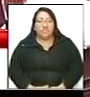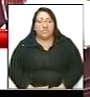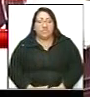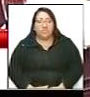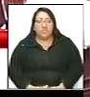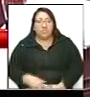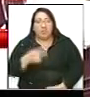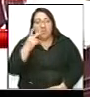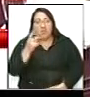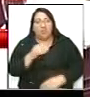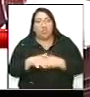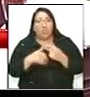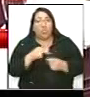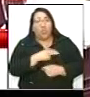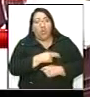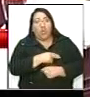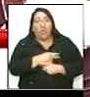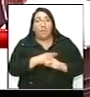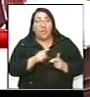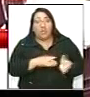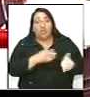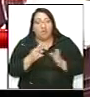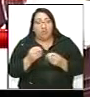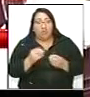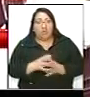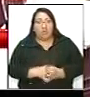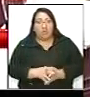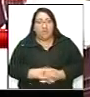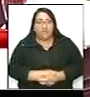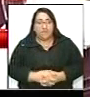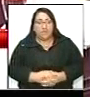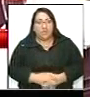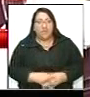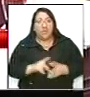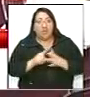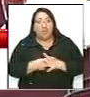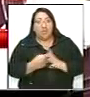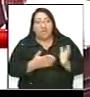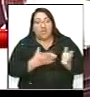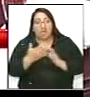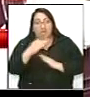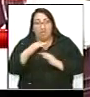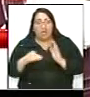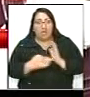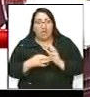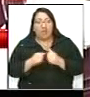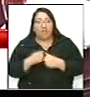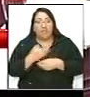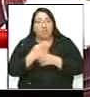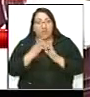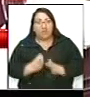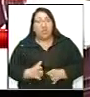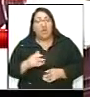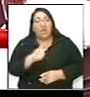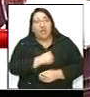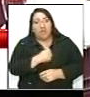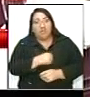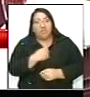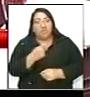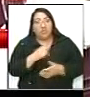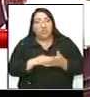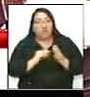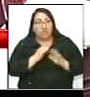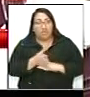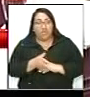otros países es todo un honor. Y eso pasa porque, por ejemplo, si uno empieza de la parte de abajo de la formación académica y solamente